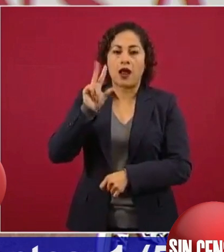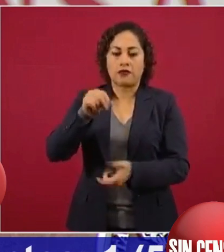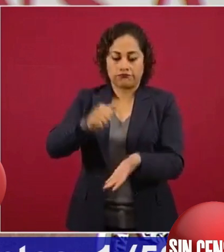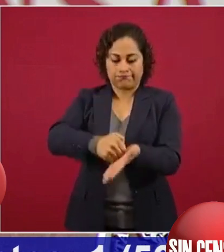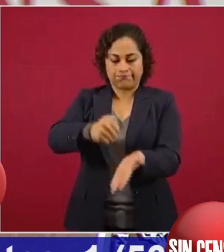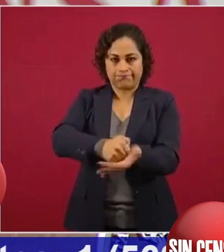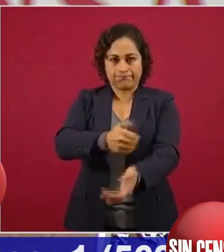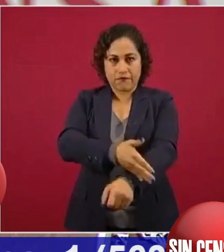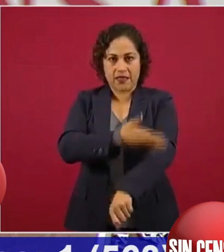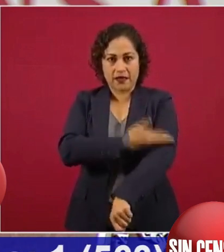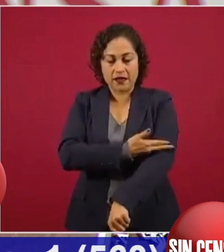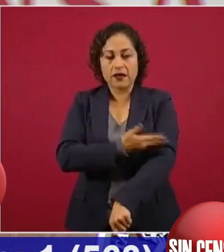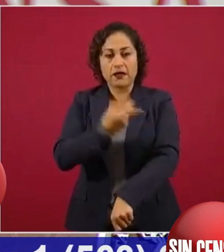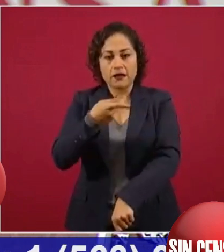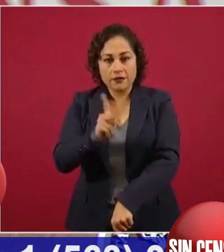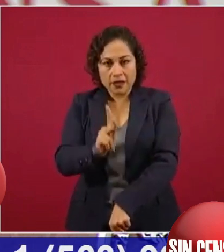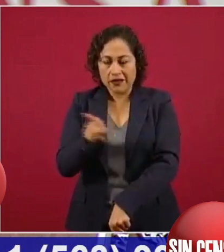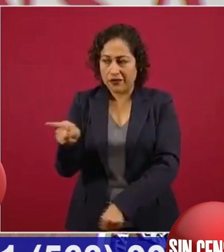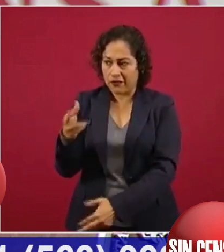trabajo